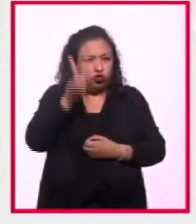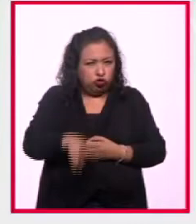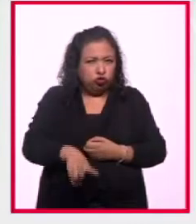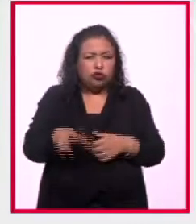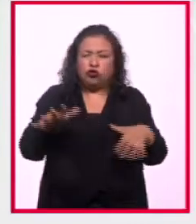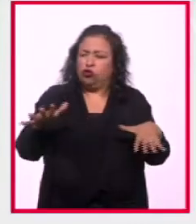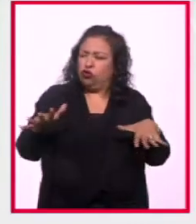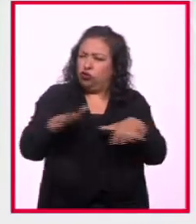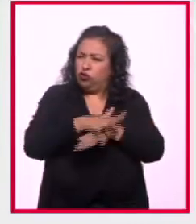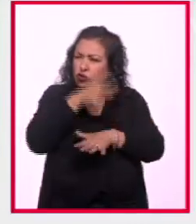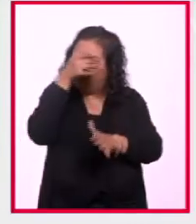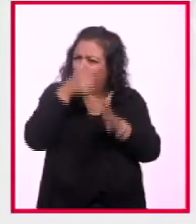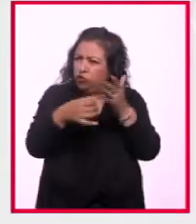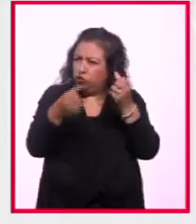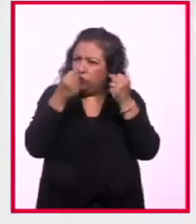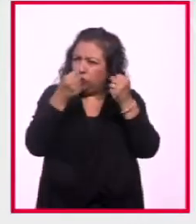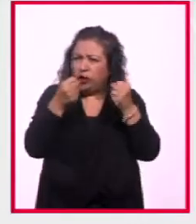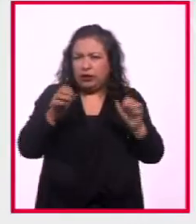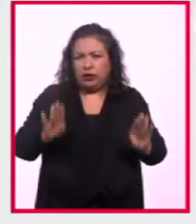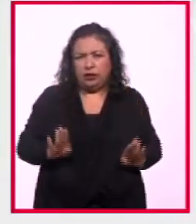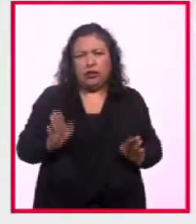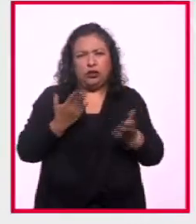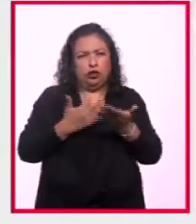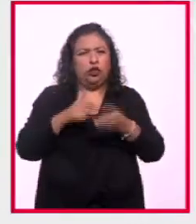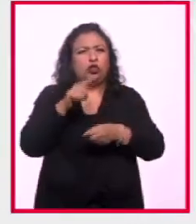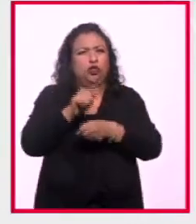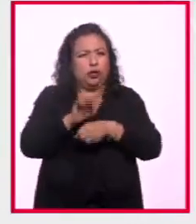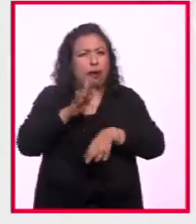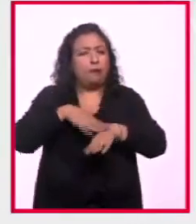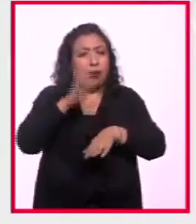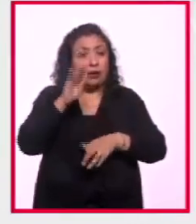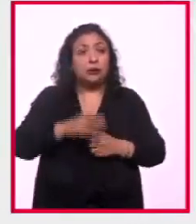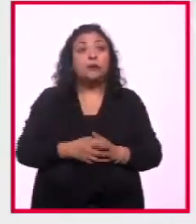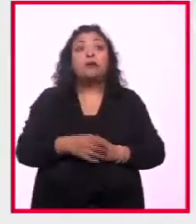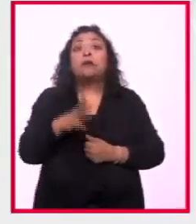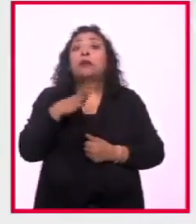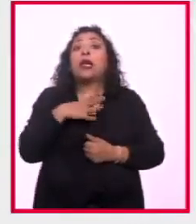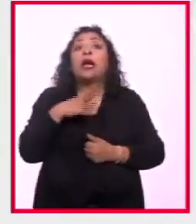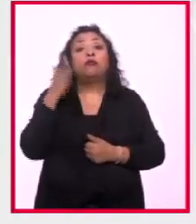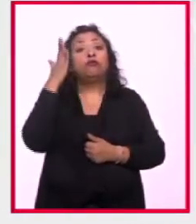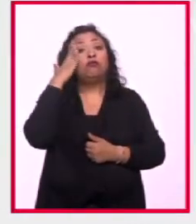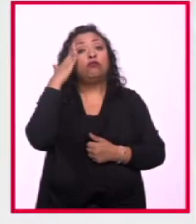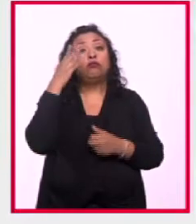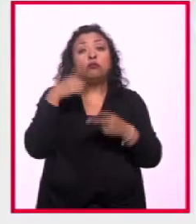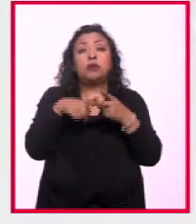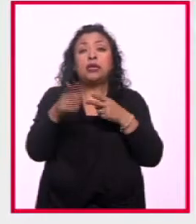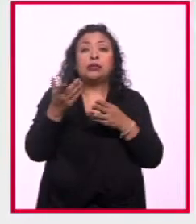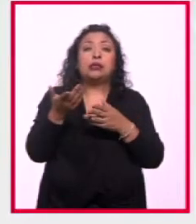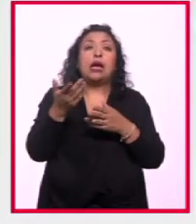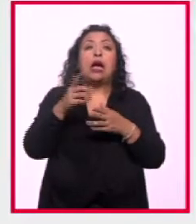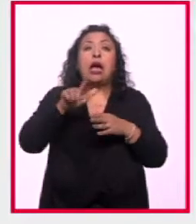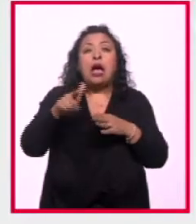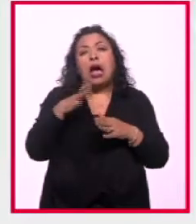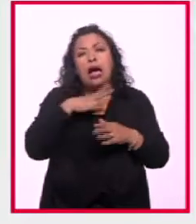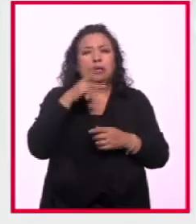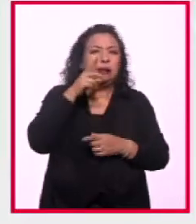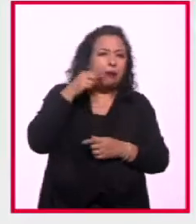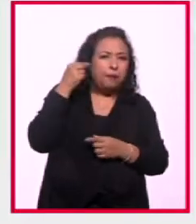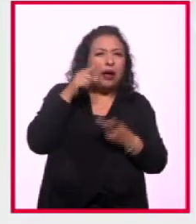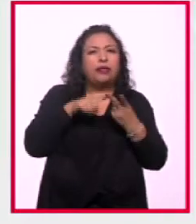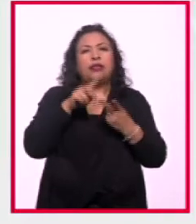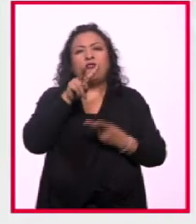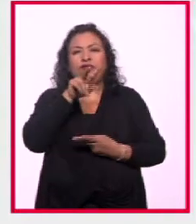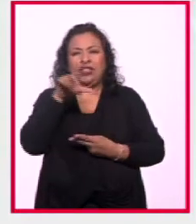radicales más profundas de carácter más social de carácter más social con liderazgos surgidos de abajo tanto emiliano zapata